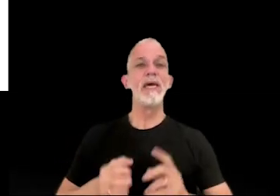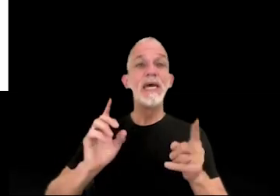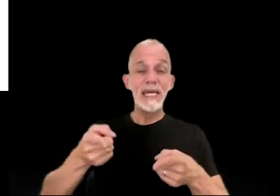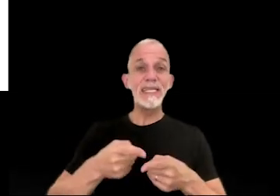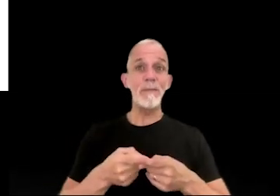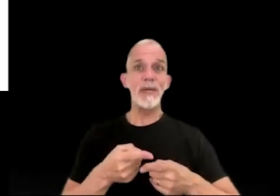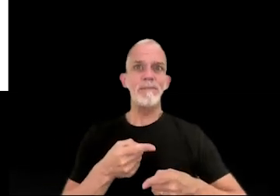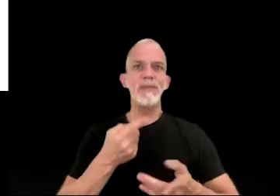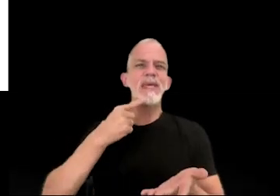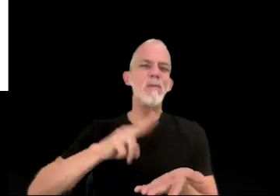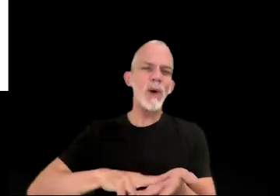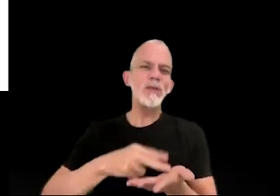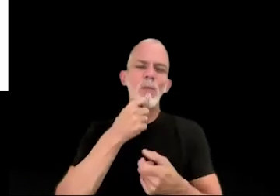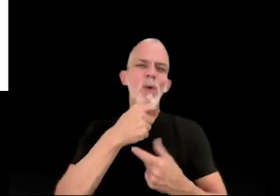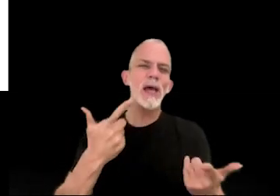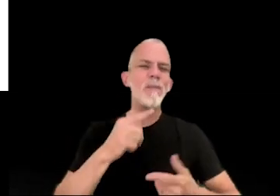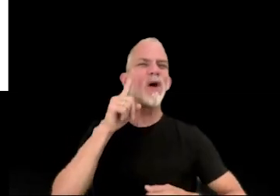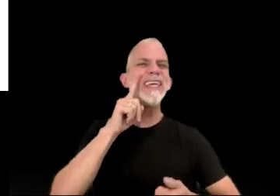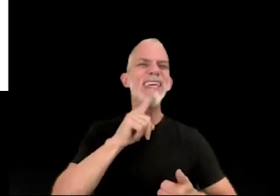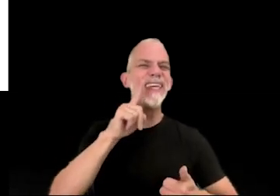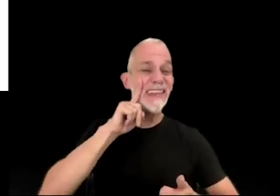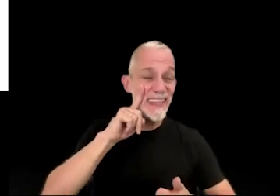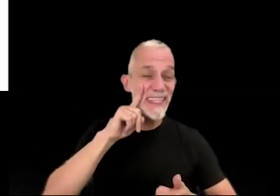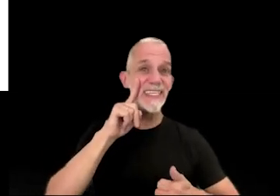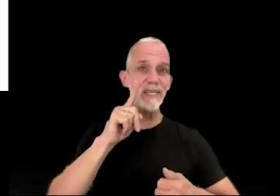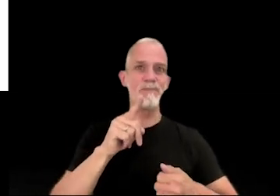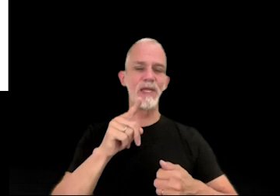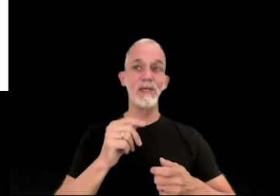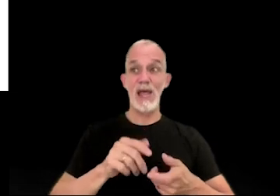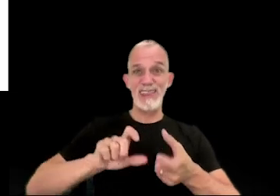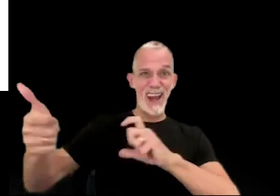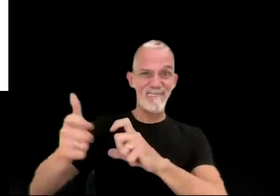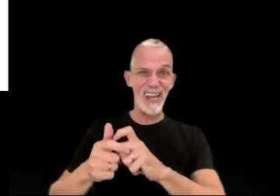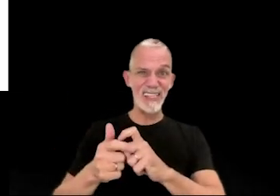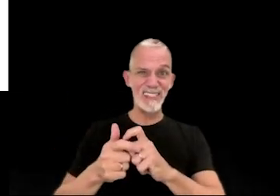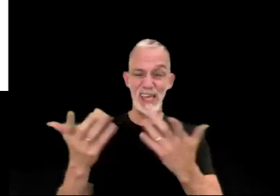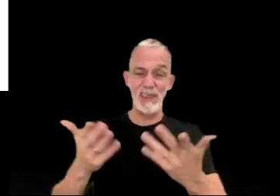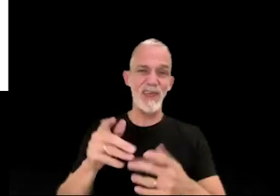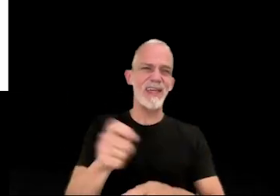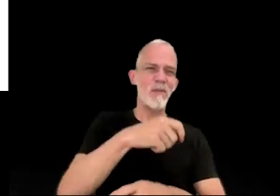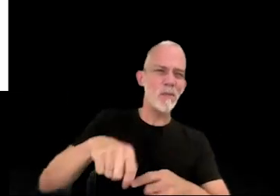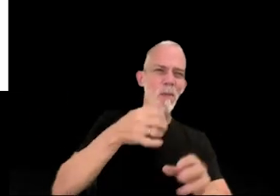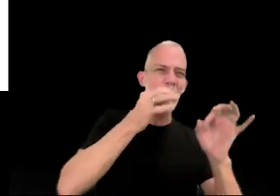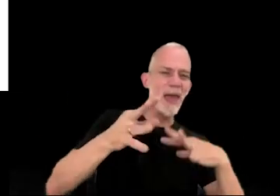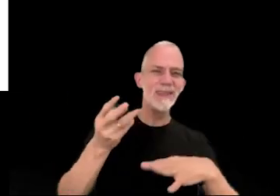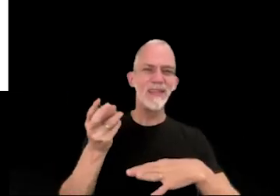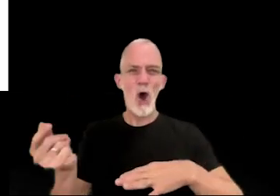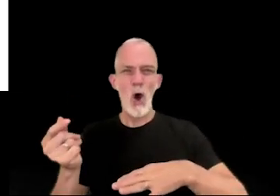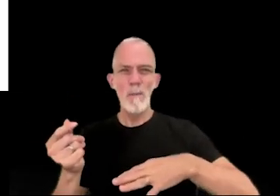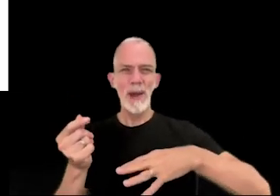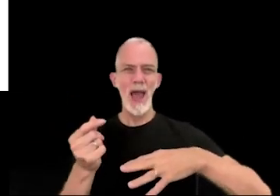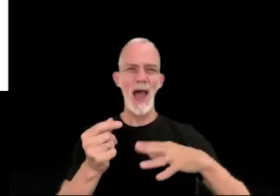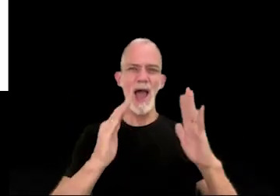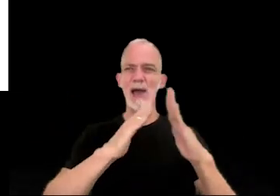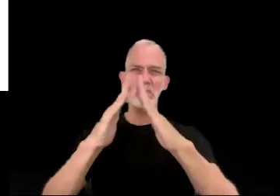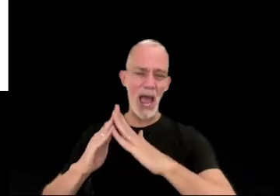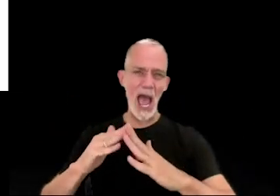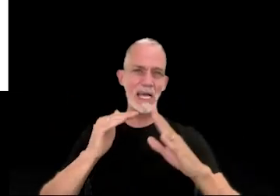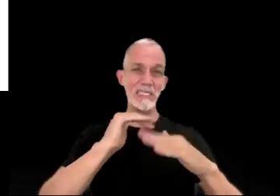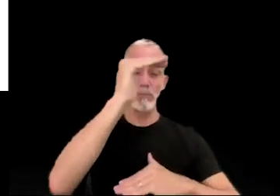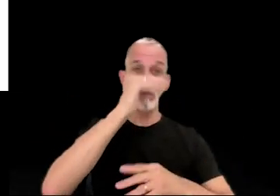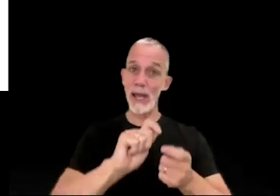tales como es la del ITI, la del impuesto a la transferencia inmueble. Si hay compañeros que trabajan en trámites, habrán visto también las modificaciones que hizo sobre este